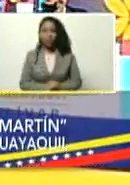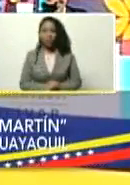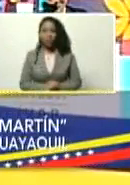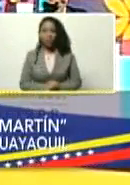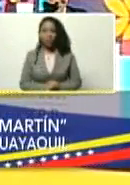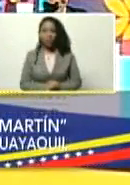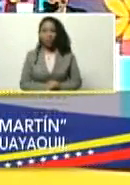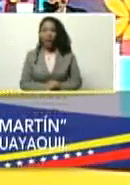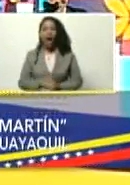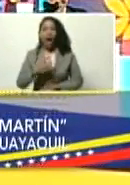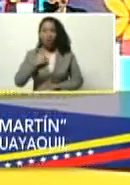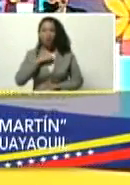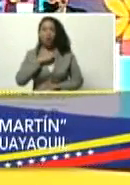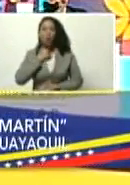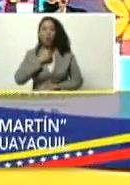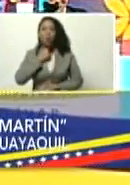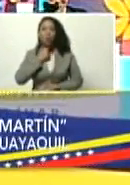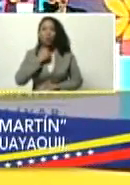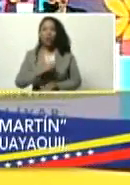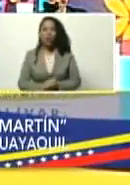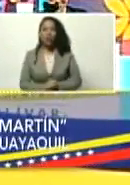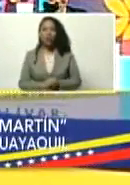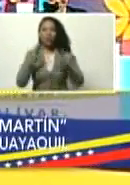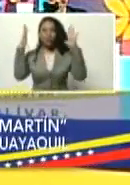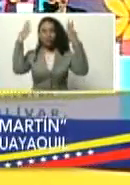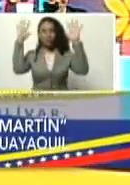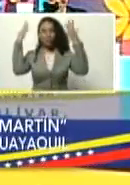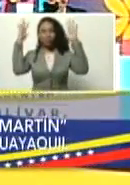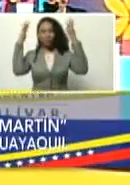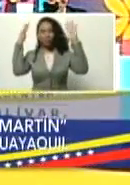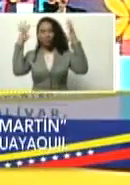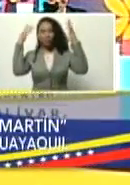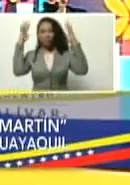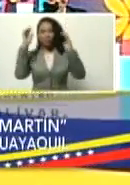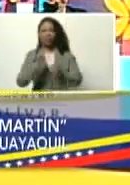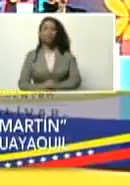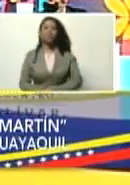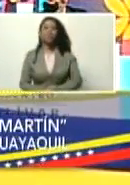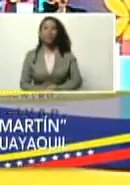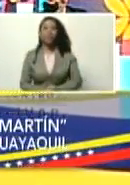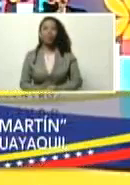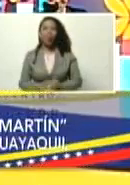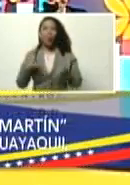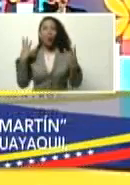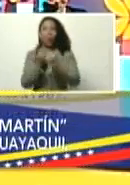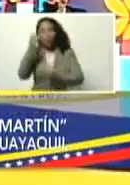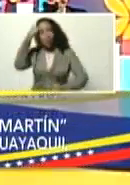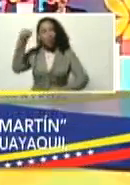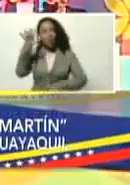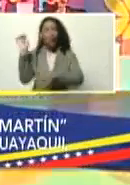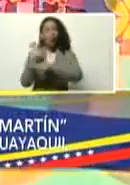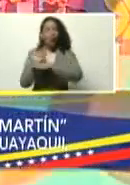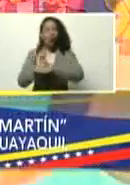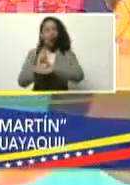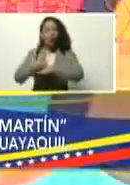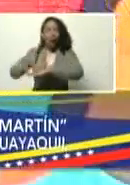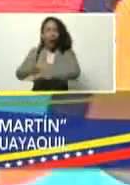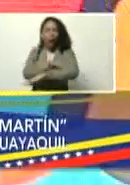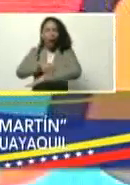Nos hubiera gustado celebrar con el pueblo de Guayaquil en las calles.